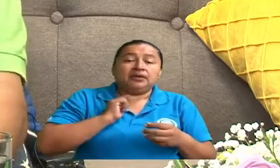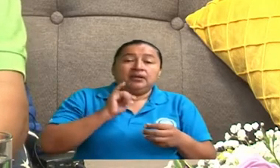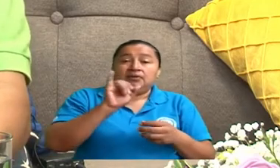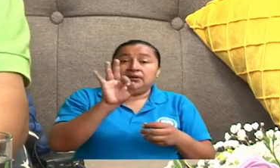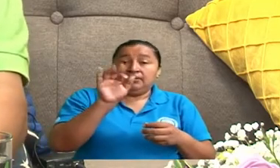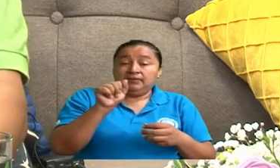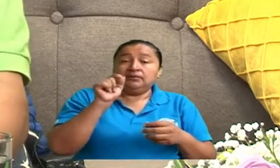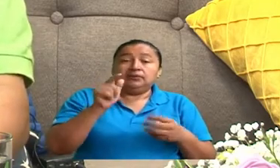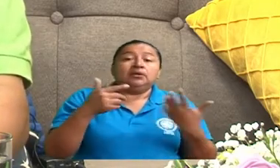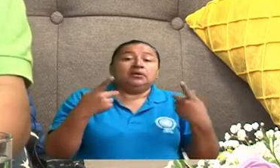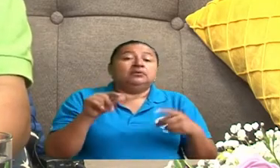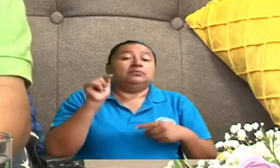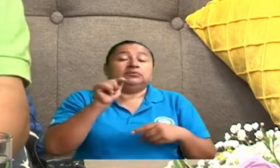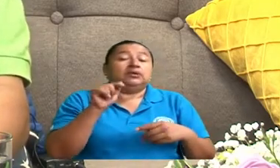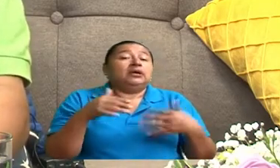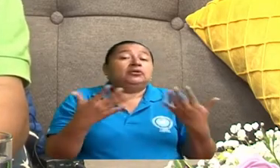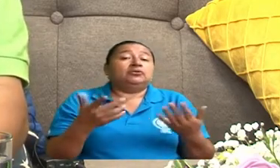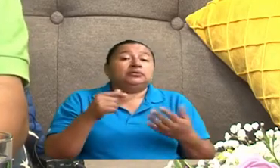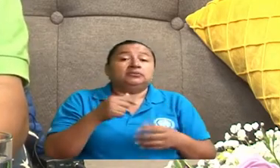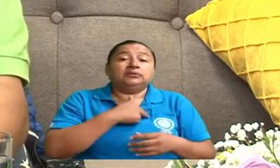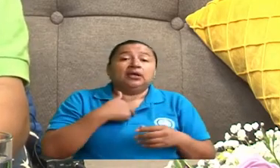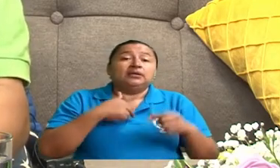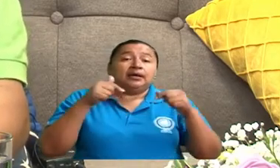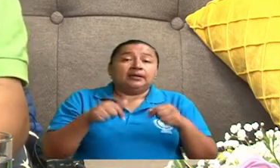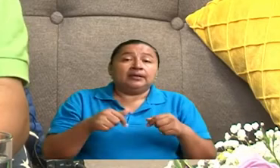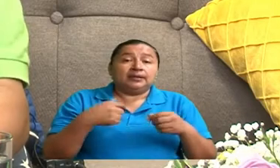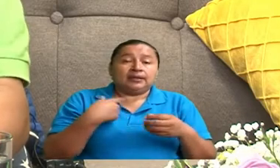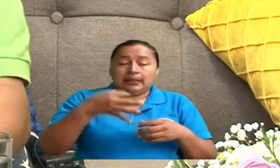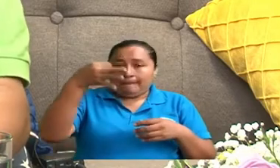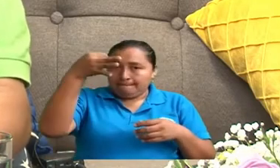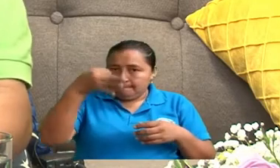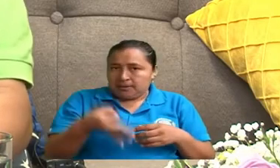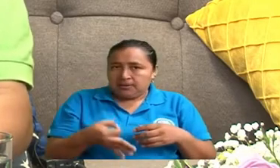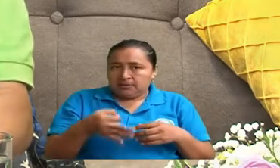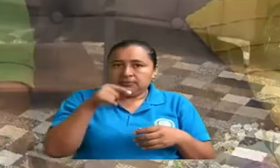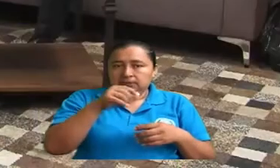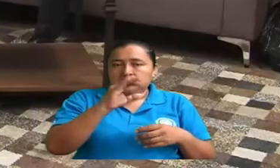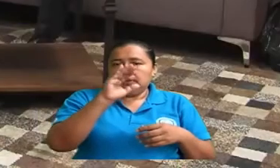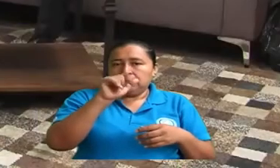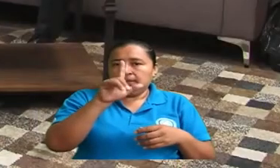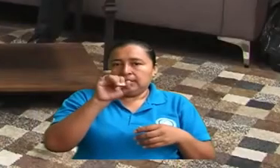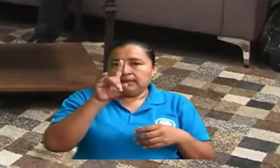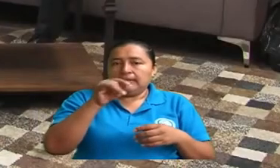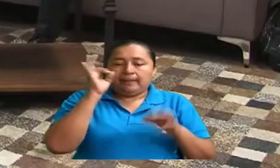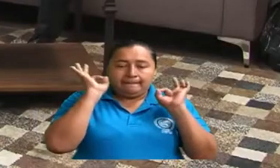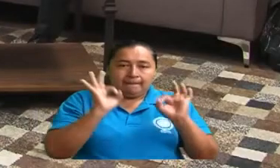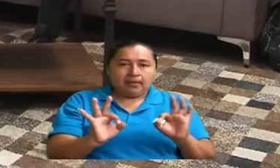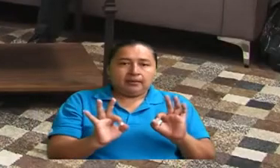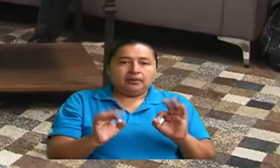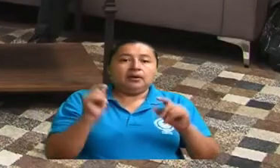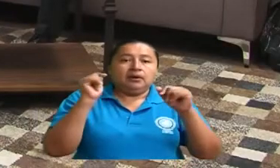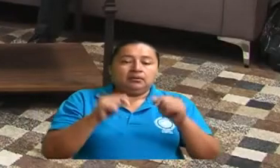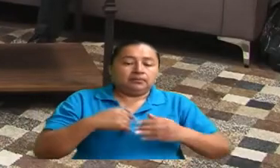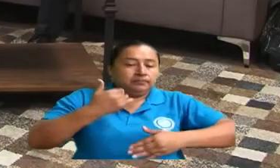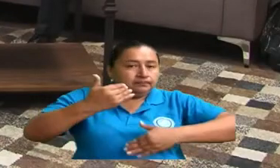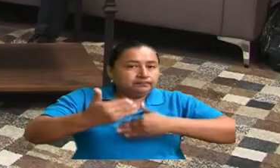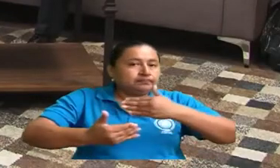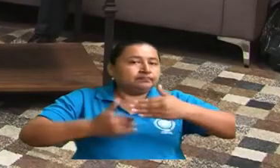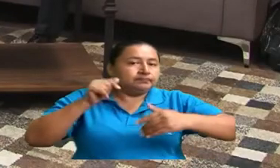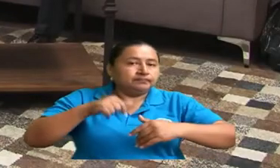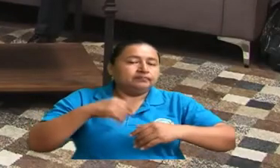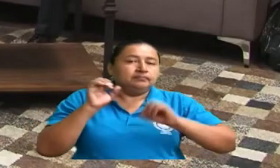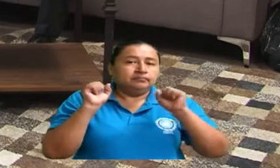Y entonces se están elaborando de calidad. Esto es de calidad. ¿Ya? Ahorita estamos en un proceso, ¿verdad?